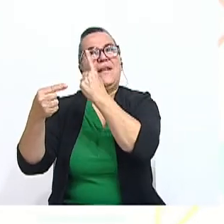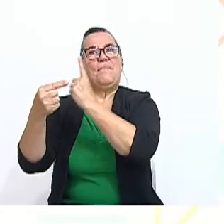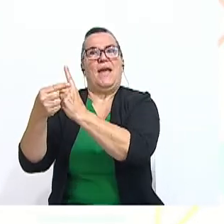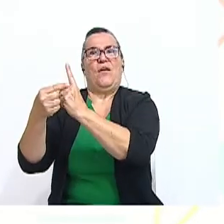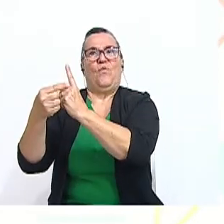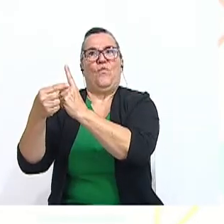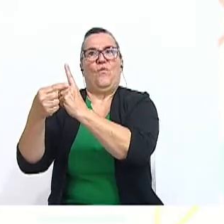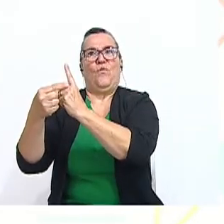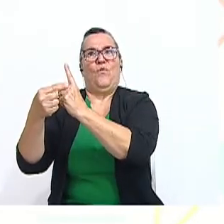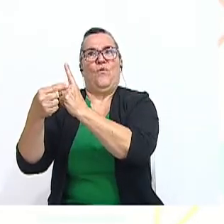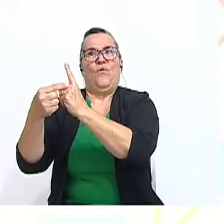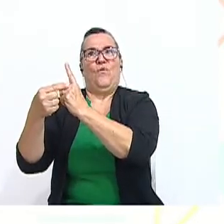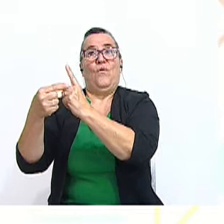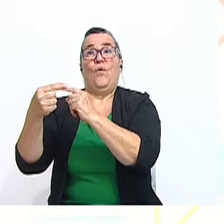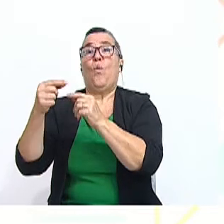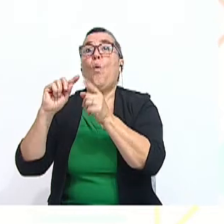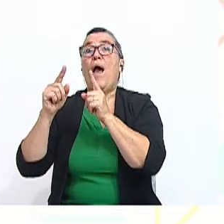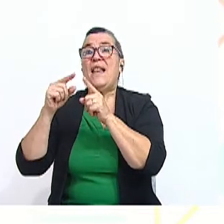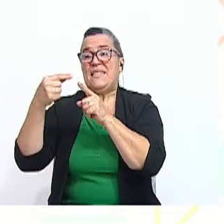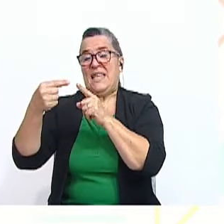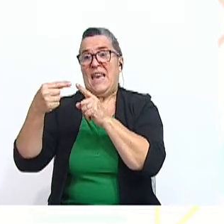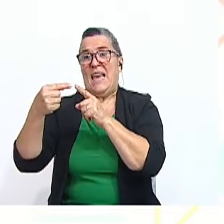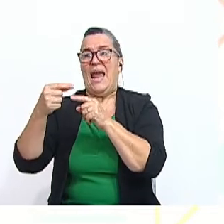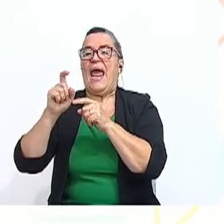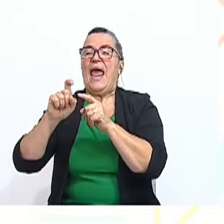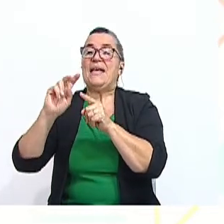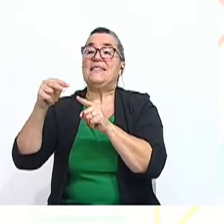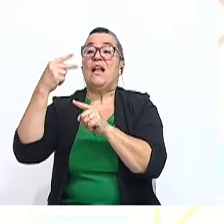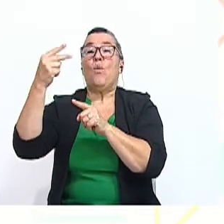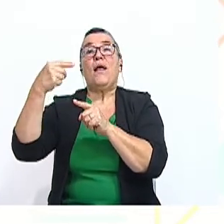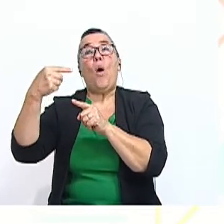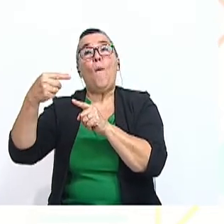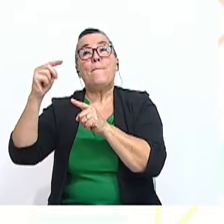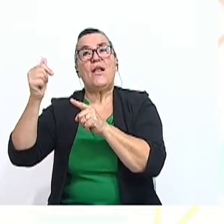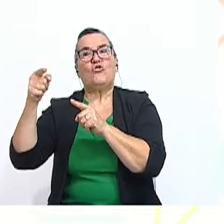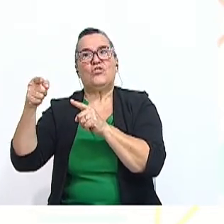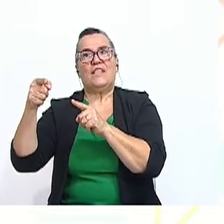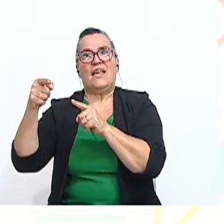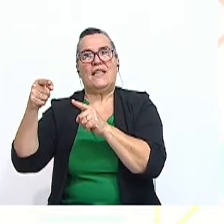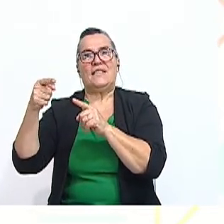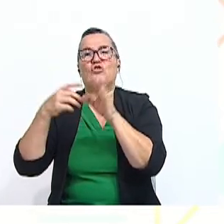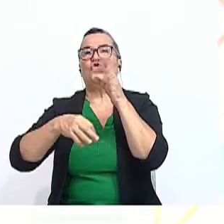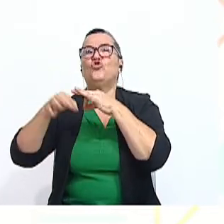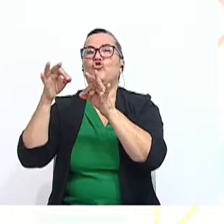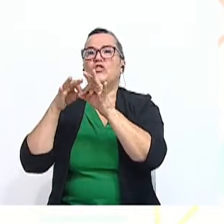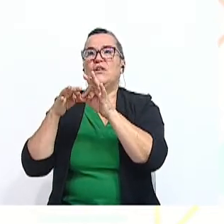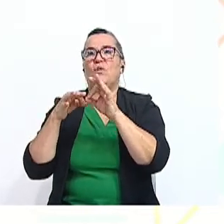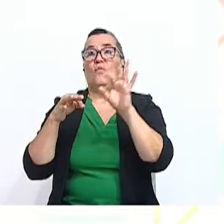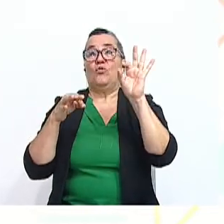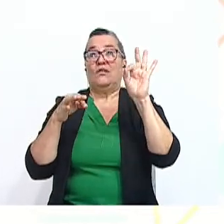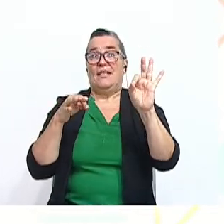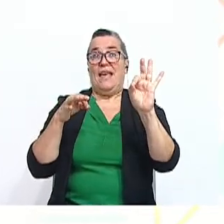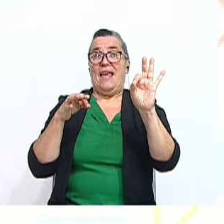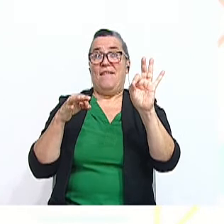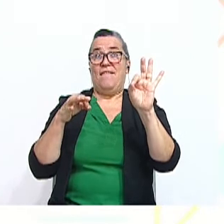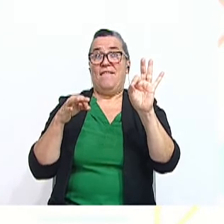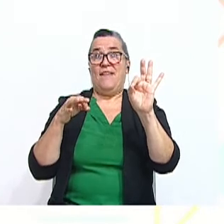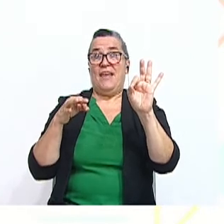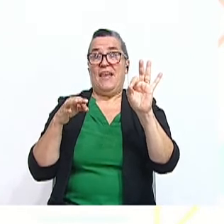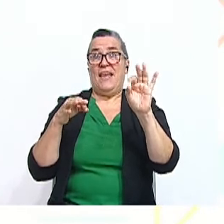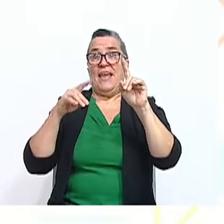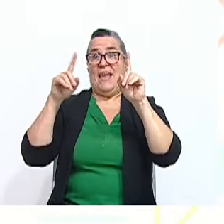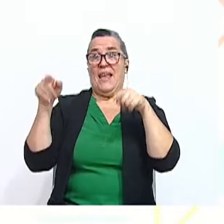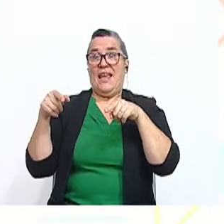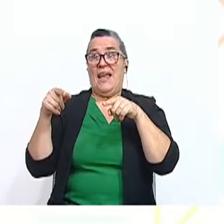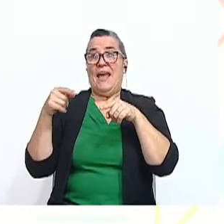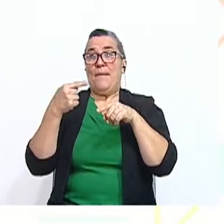función g? X al cuadrado menos 10. Entonces, vamos a sustituir -1 en x al cuadrado menos